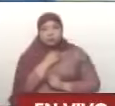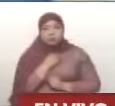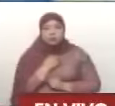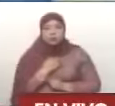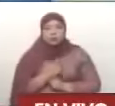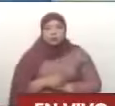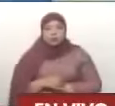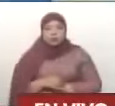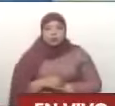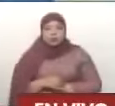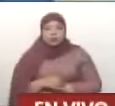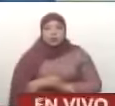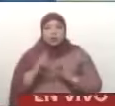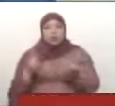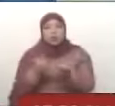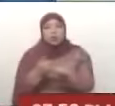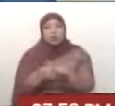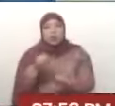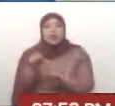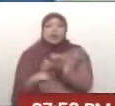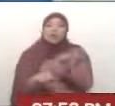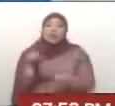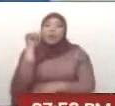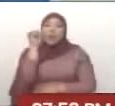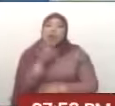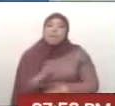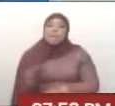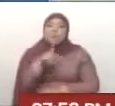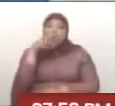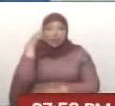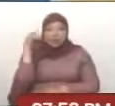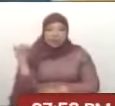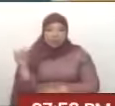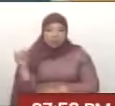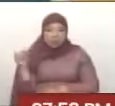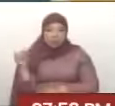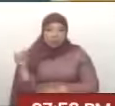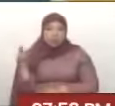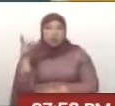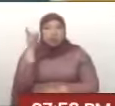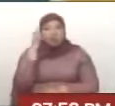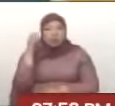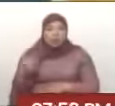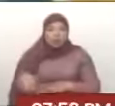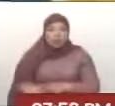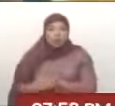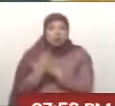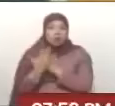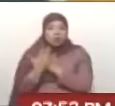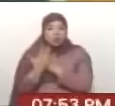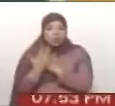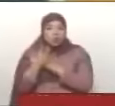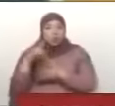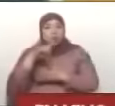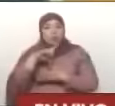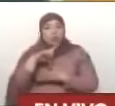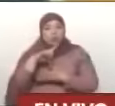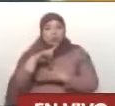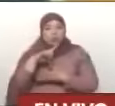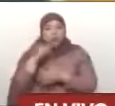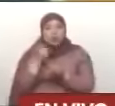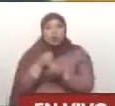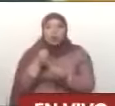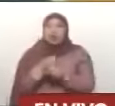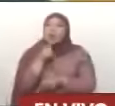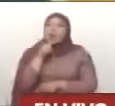el renacer, empezando este siglo del pueblo haitiano, un día amanecimos todos los latinoamericanos